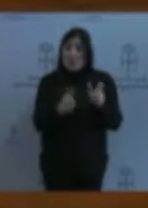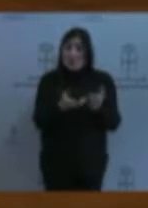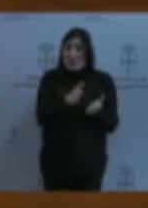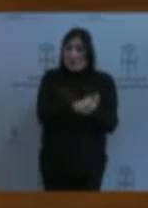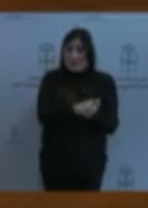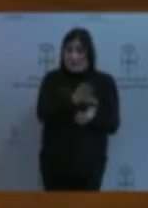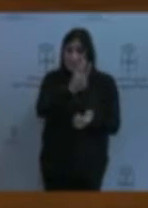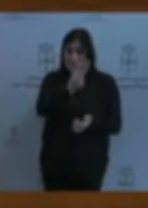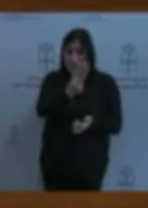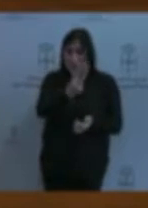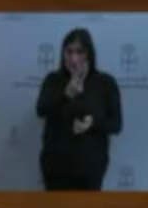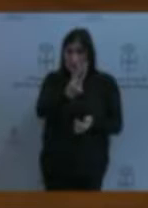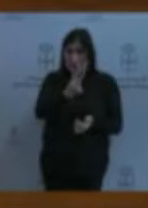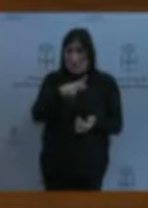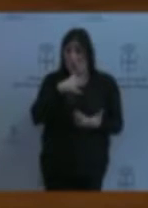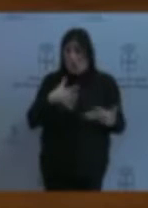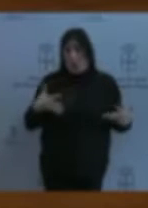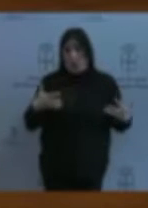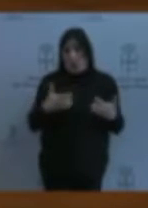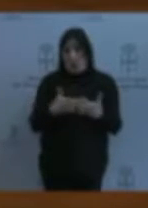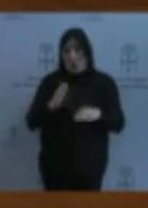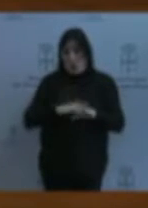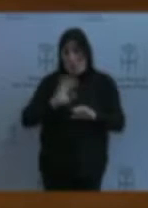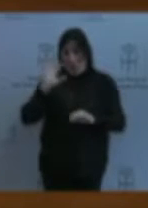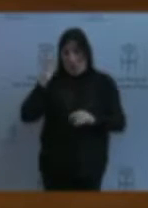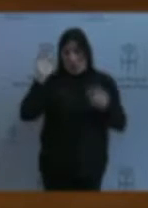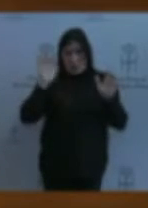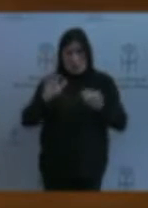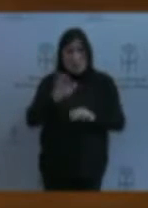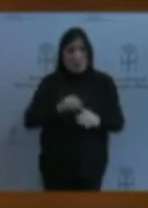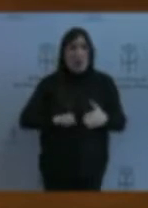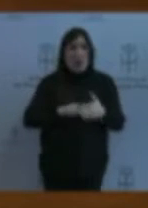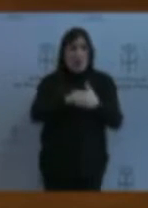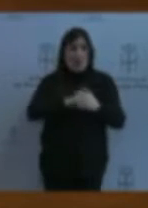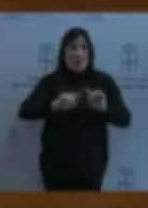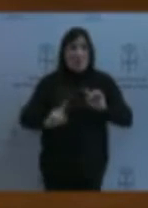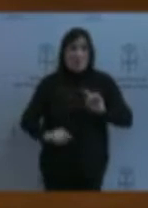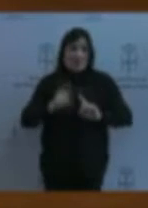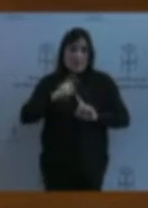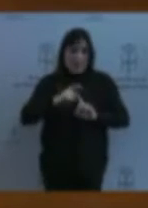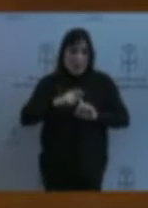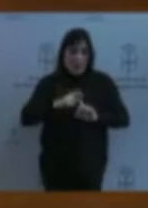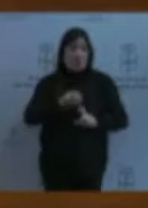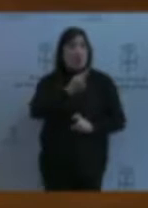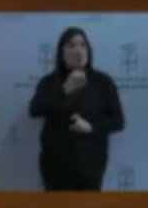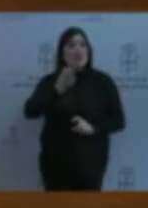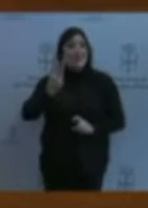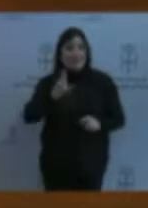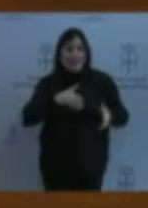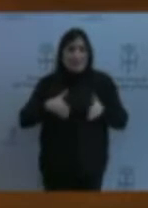del temporal en Laviana, Mieres y Tineo, 203 carreteras de titularidad autonómica